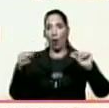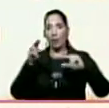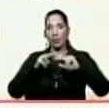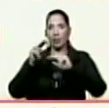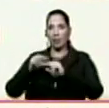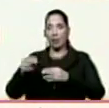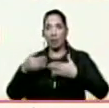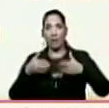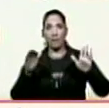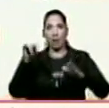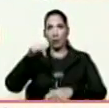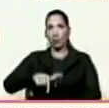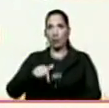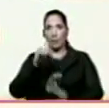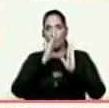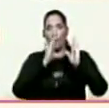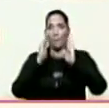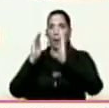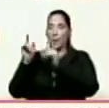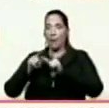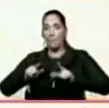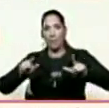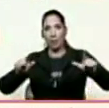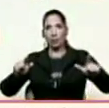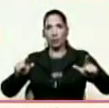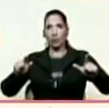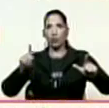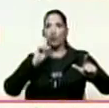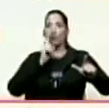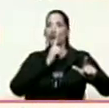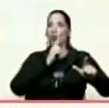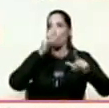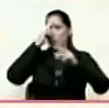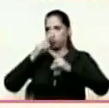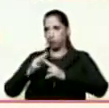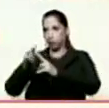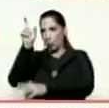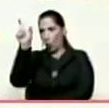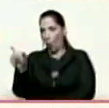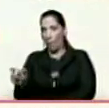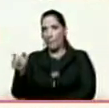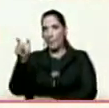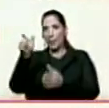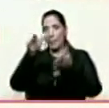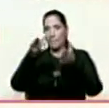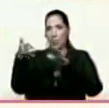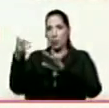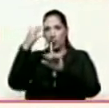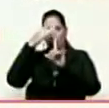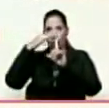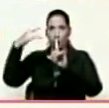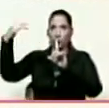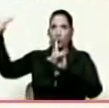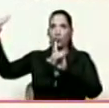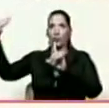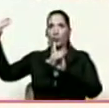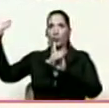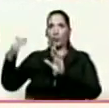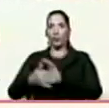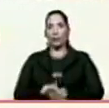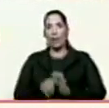en esta biblioteca un espacio con su nombre. Es una hermosa manera de mantener vivo a Corao, que fue un